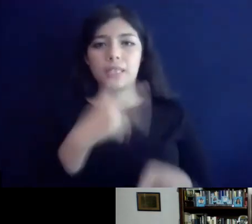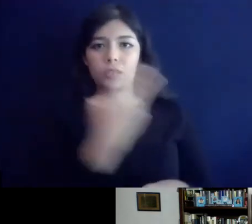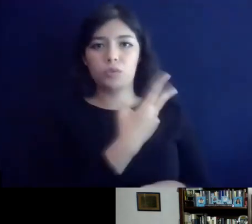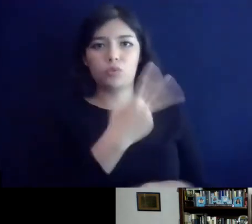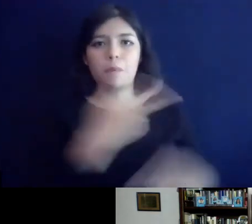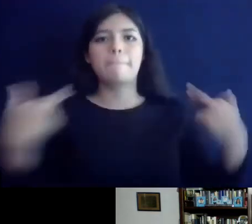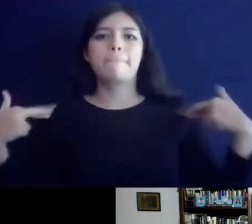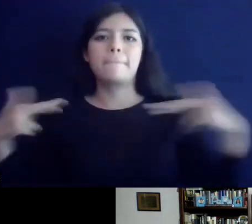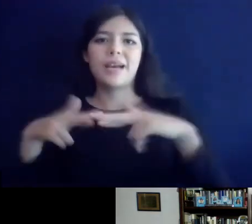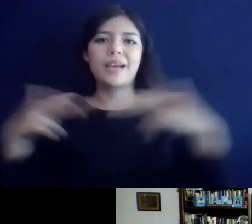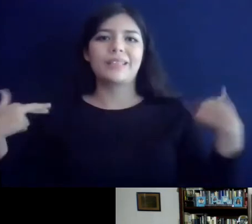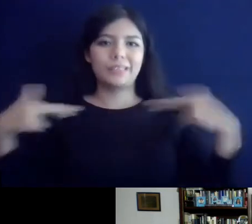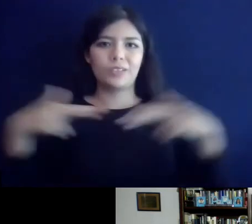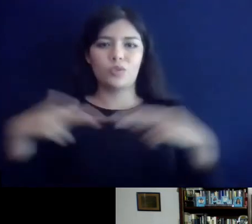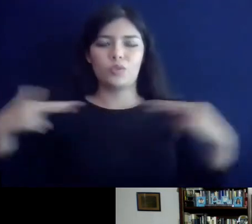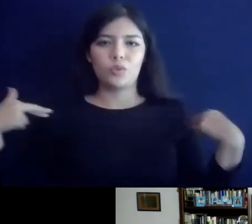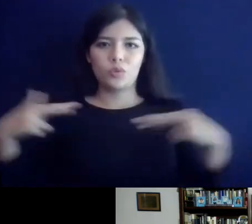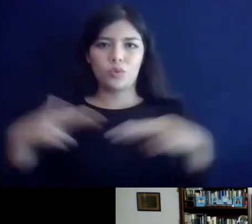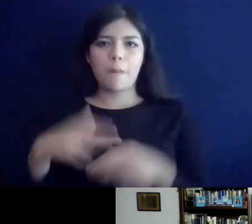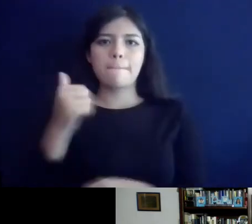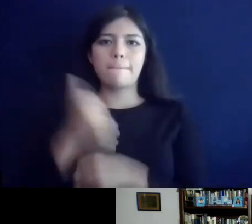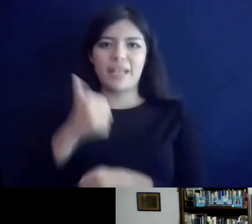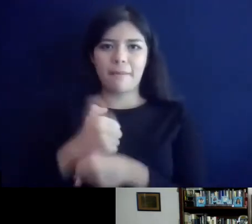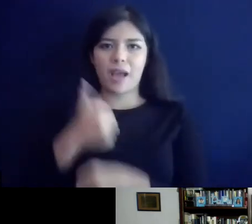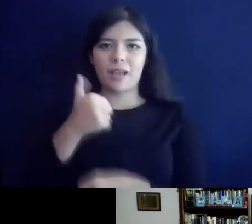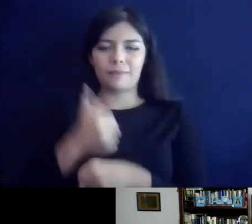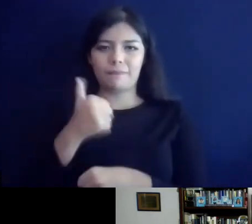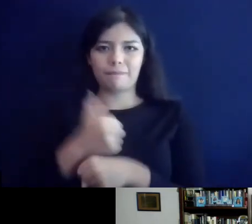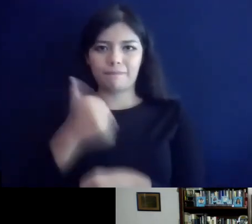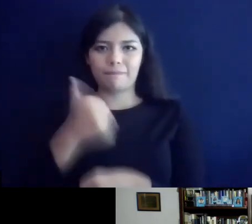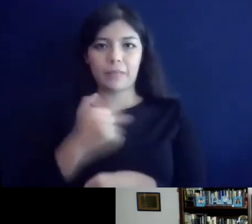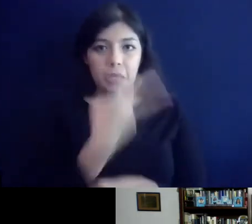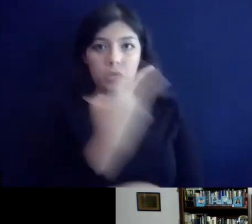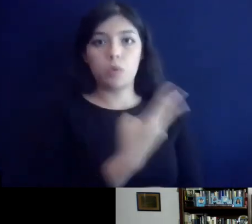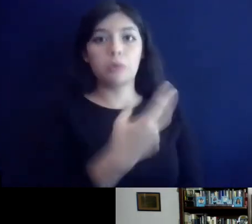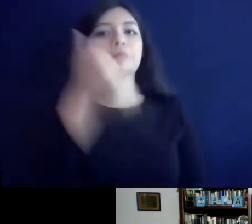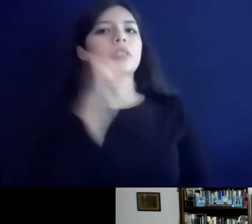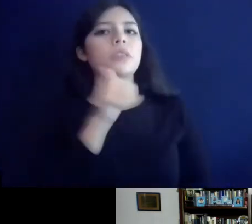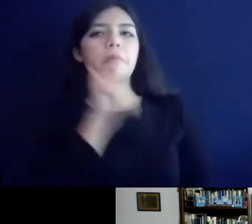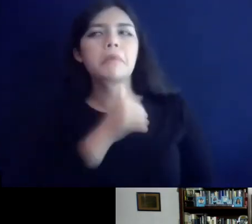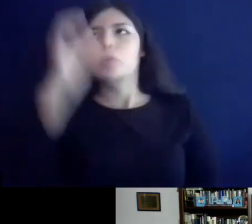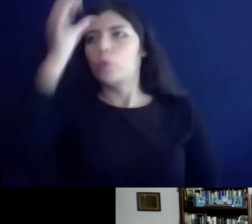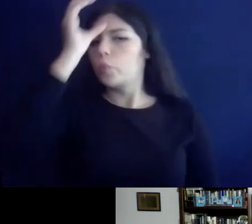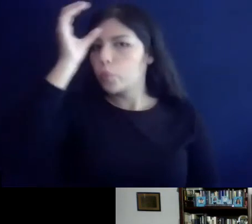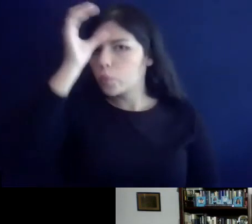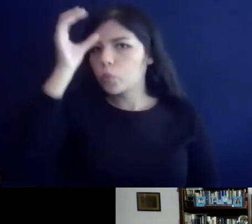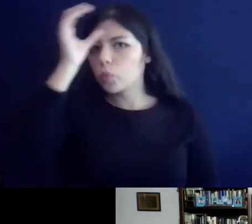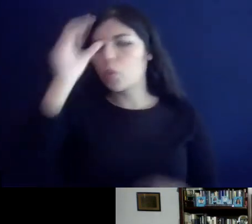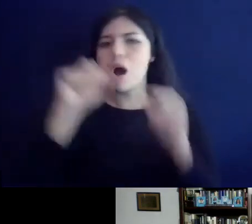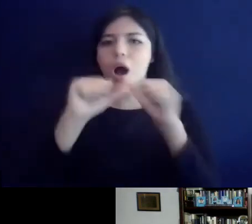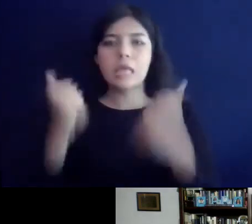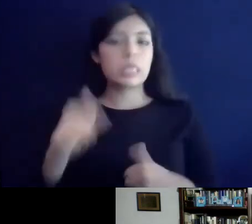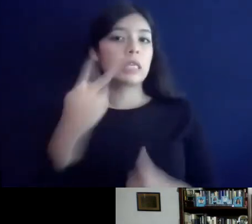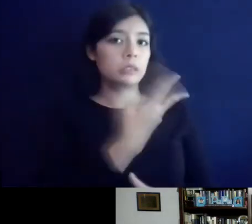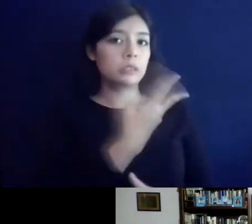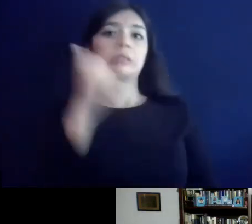de la primaria y eran los que siempre organizaban los festivales culturales, ¿sí? Y yo era de el